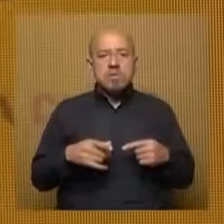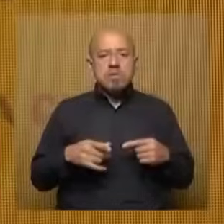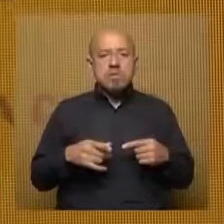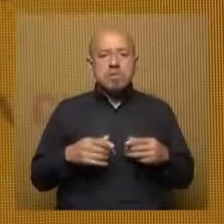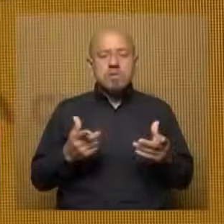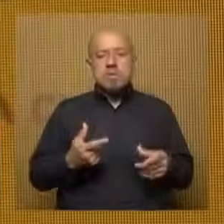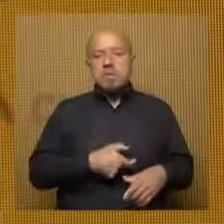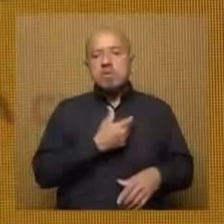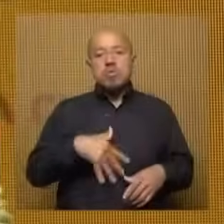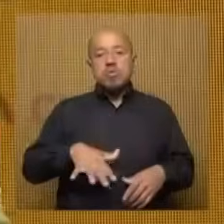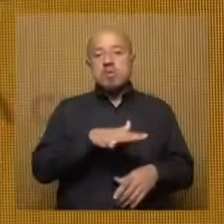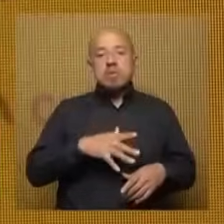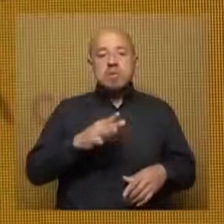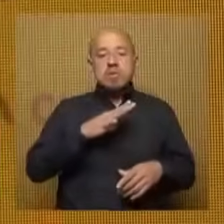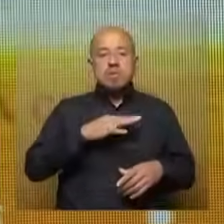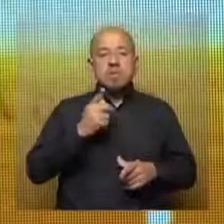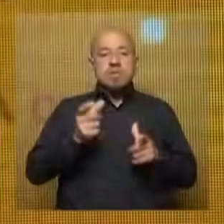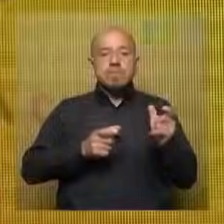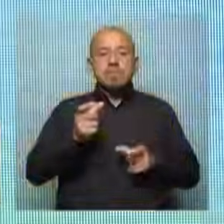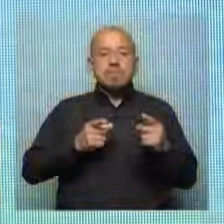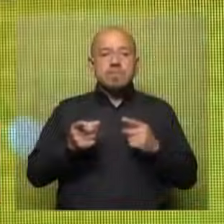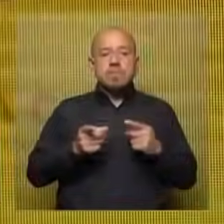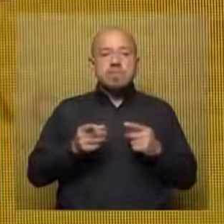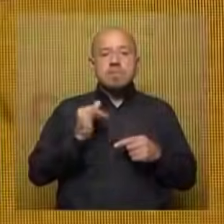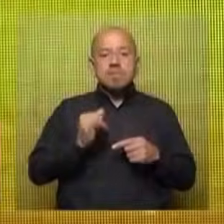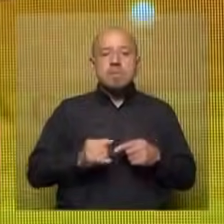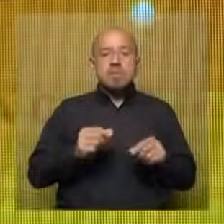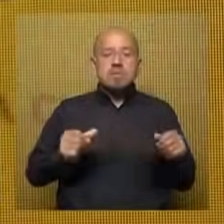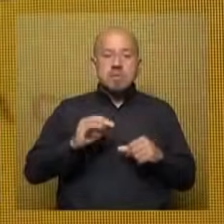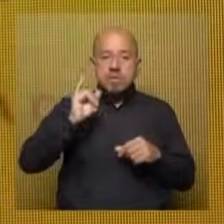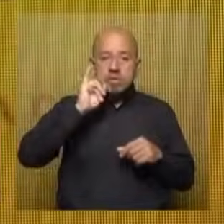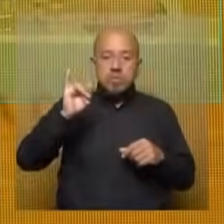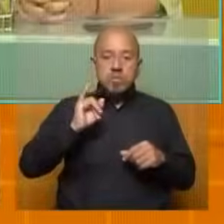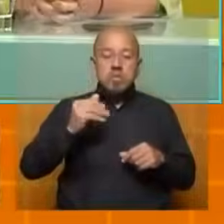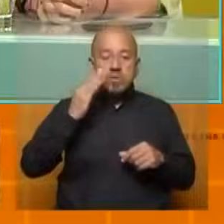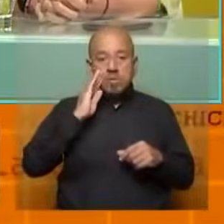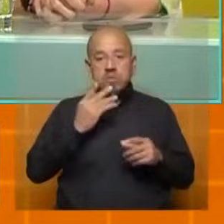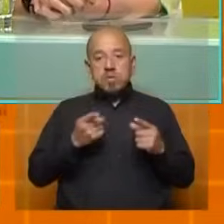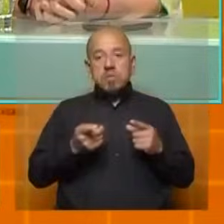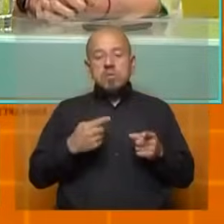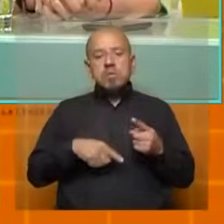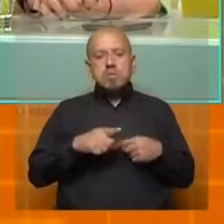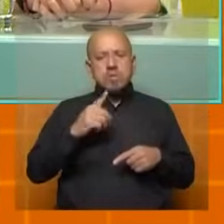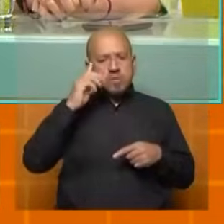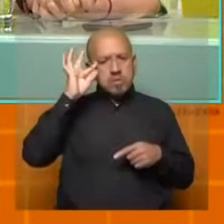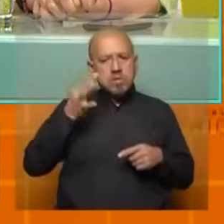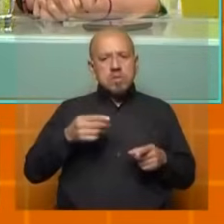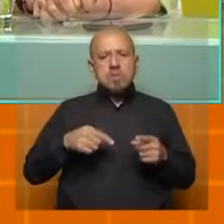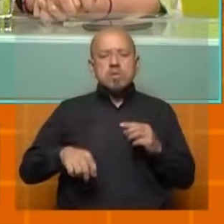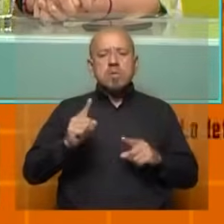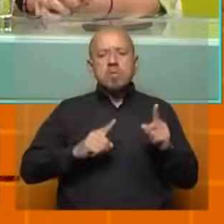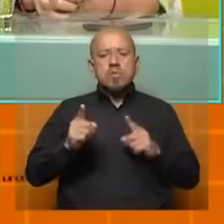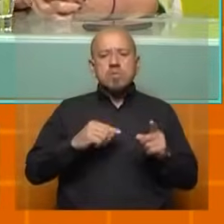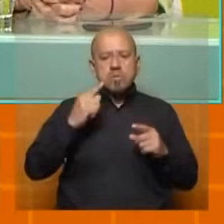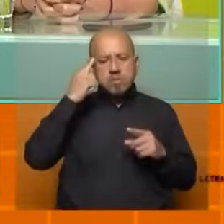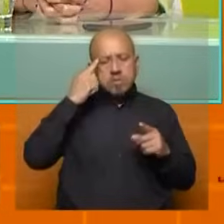de la sociedad en la que viven, aunque hay gente que forma parte de esa misma sociedad y sí hace la denuncia y también hay que reconocerlo. Creo que eso, ¿no? Que uno se queda